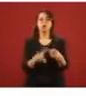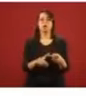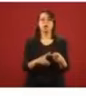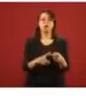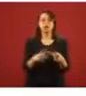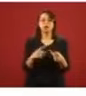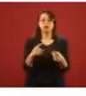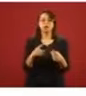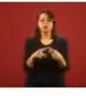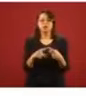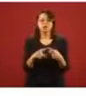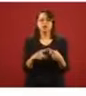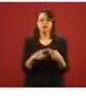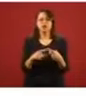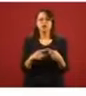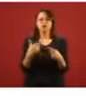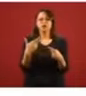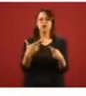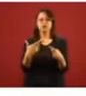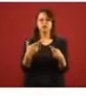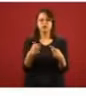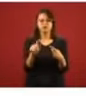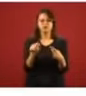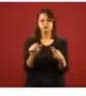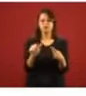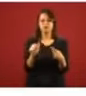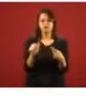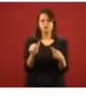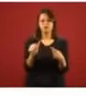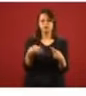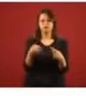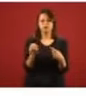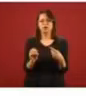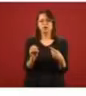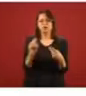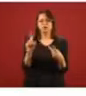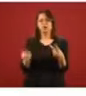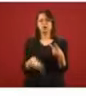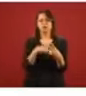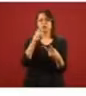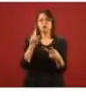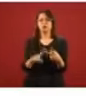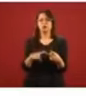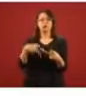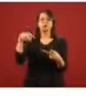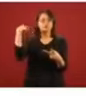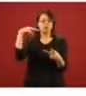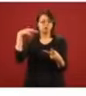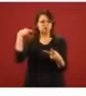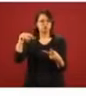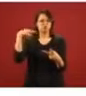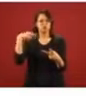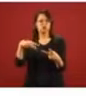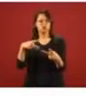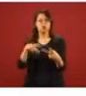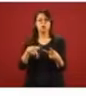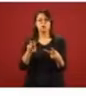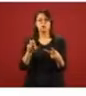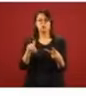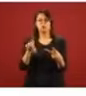ojalá también sean verdaderos en permitir la transparencia con las visitas, en Veracruz,